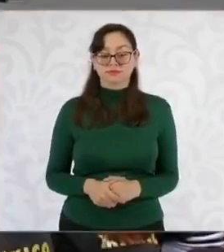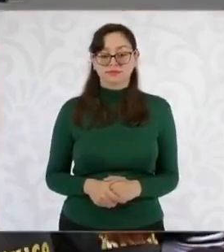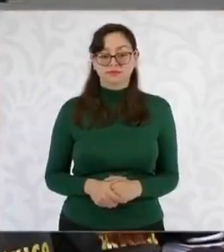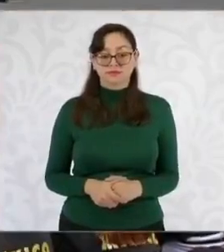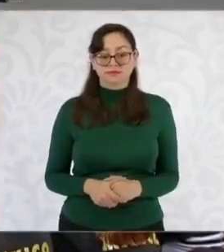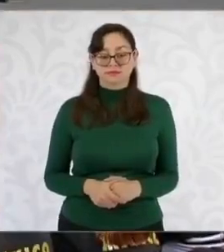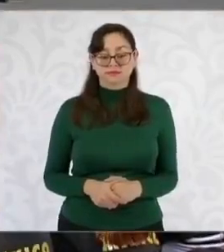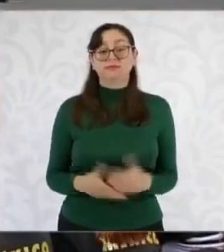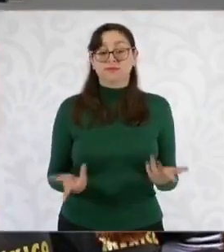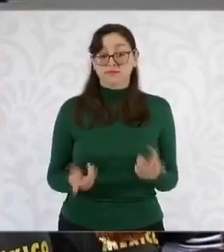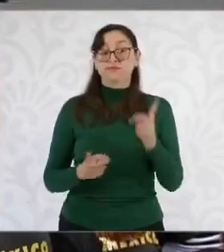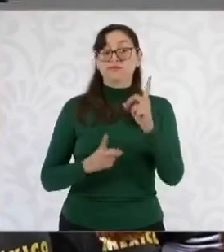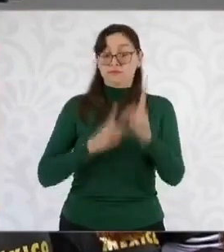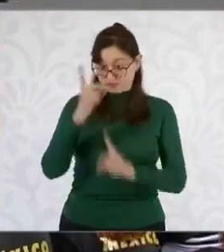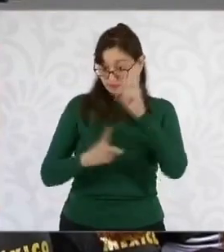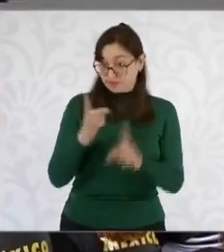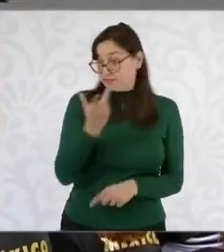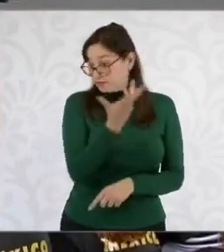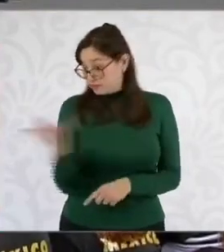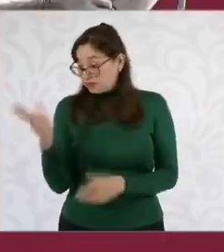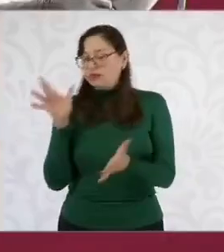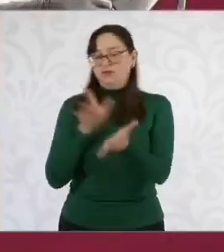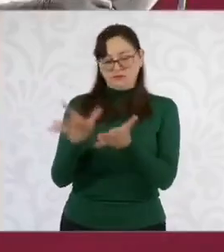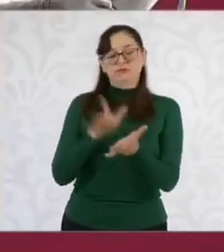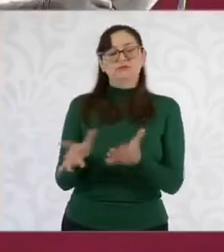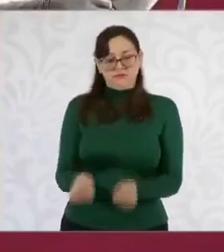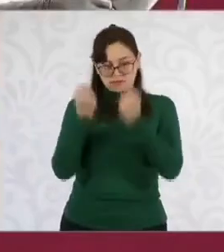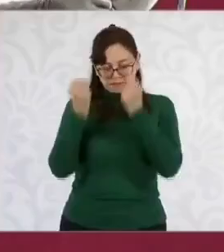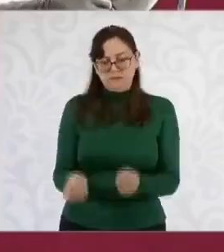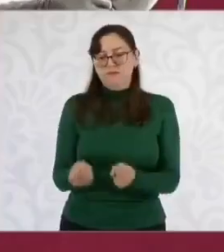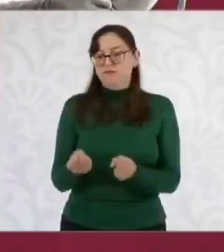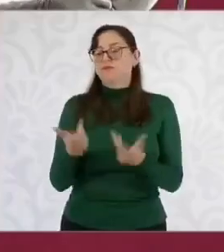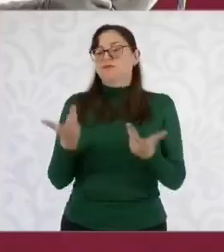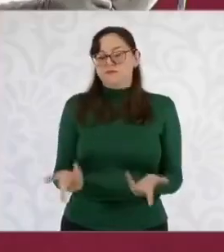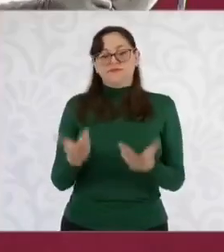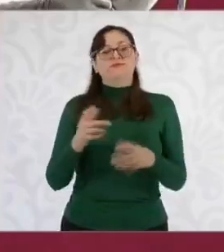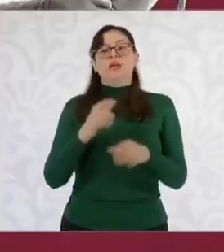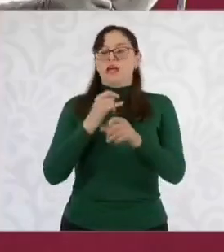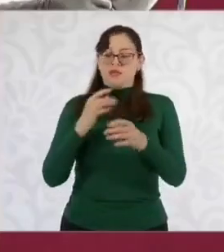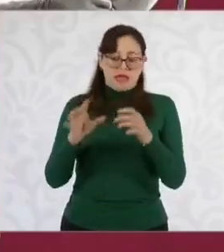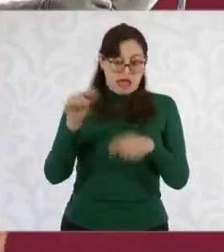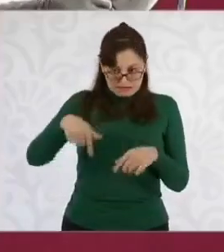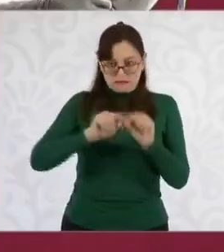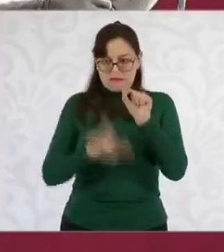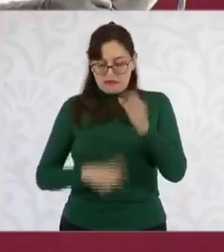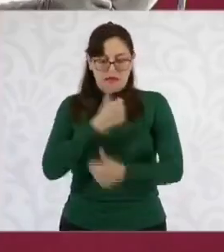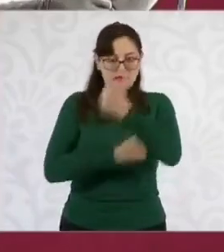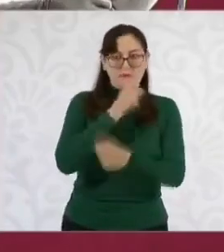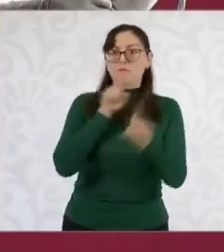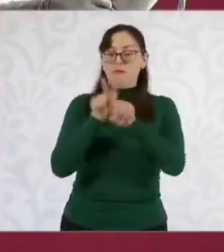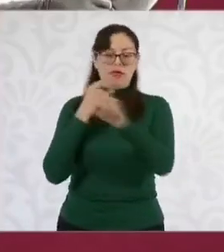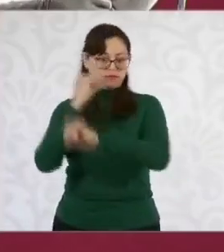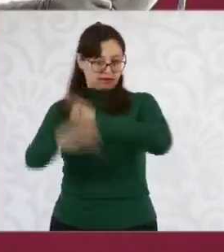vamos a garantizar que los deportistas cuenten con todo el apoyo que necesitan para sus competencias selectivas e internacionales promoveremos la realización de eventos